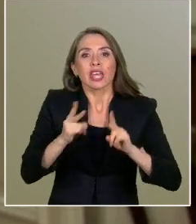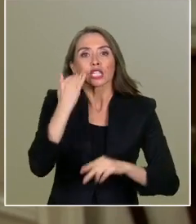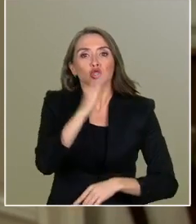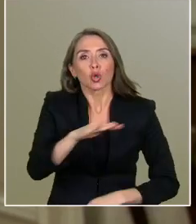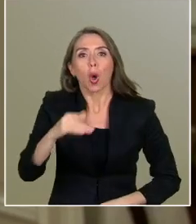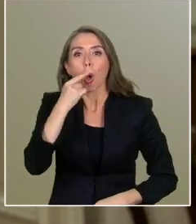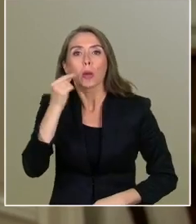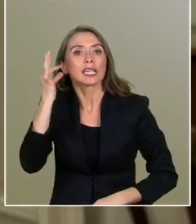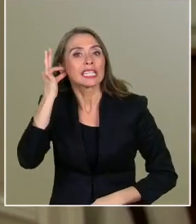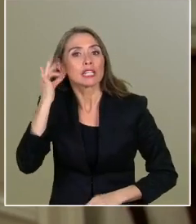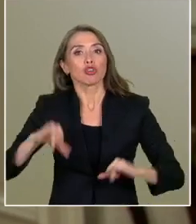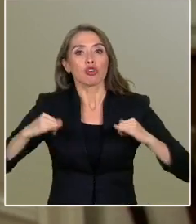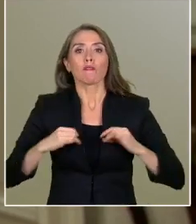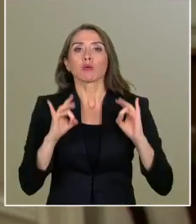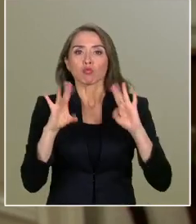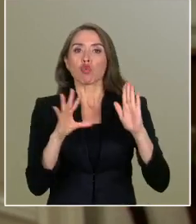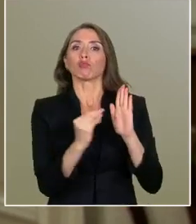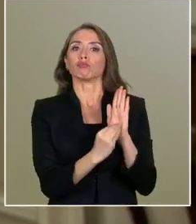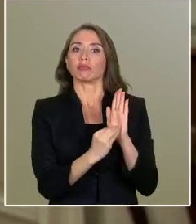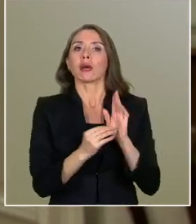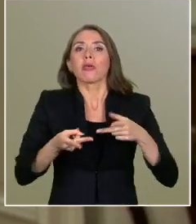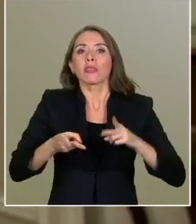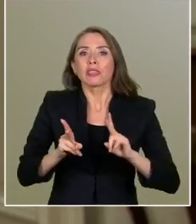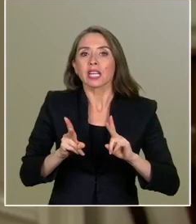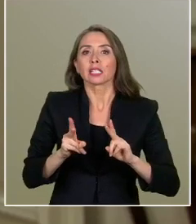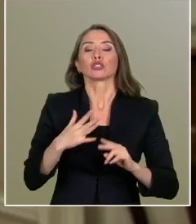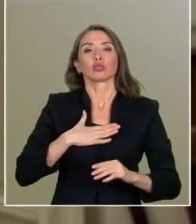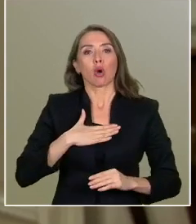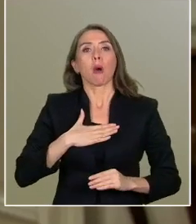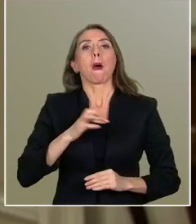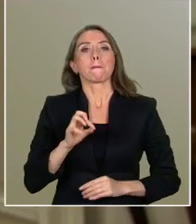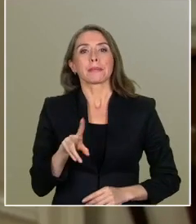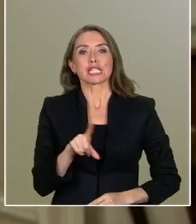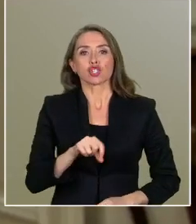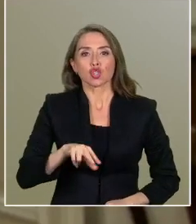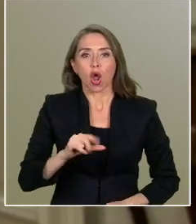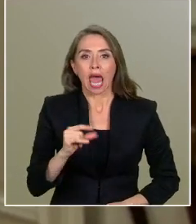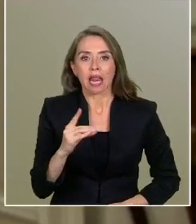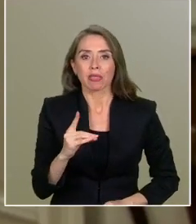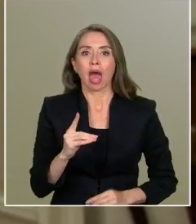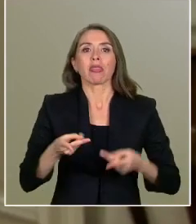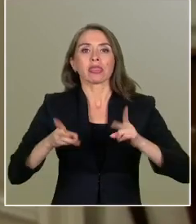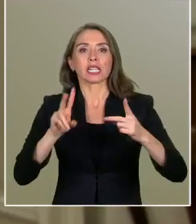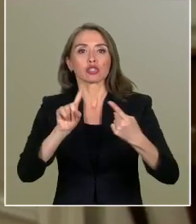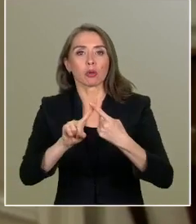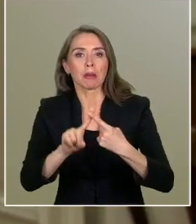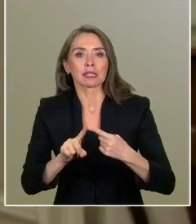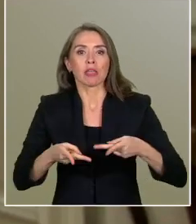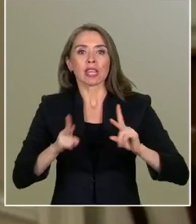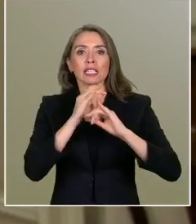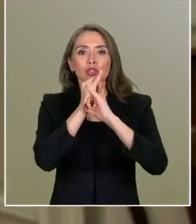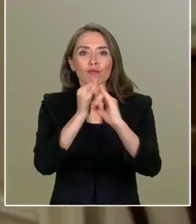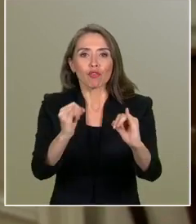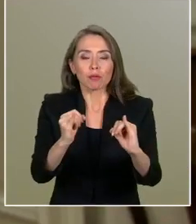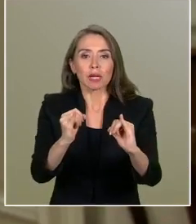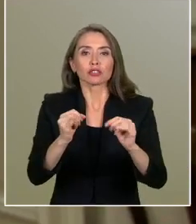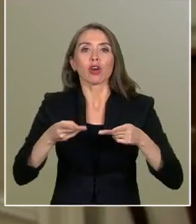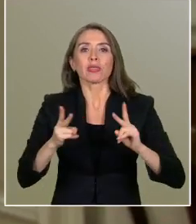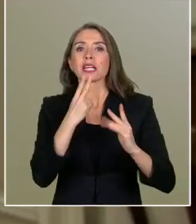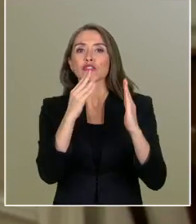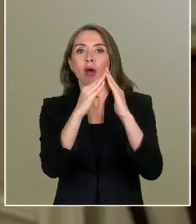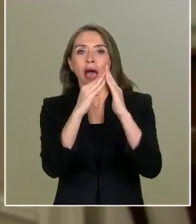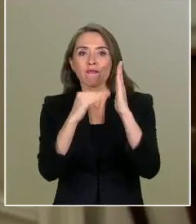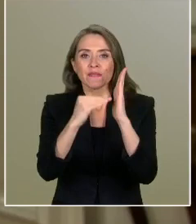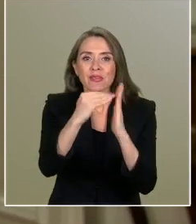y de los adolescentes el derecho a la personalidad a la participación a la información a la